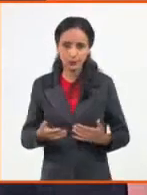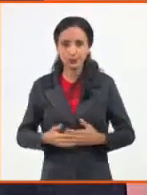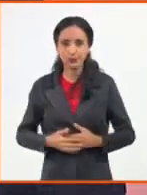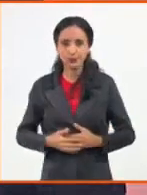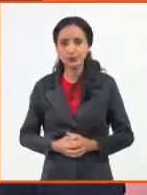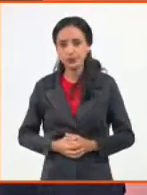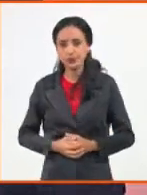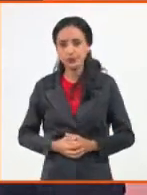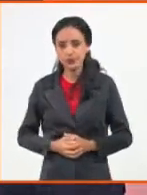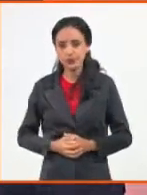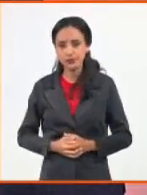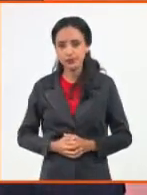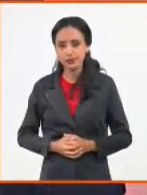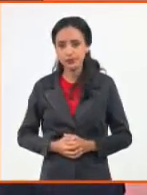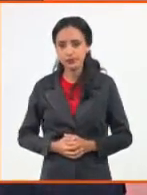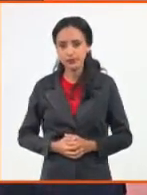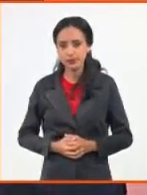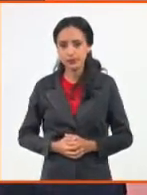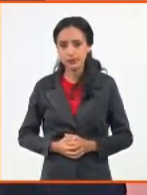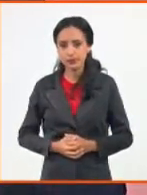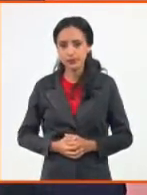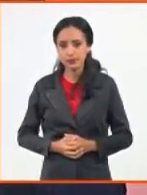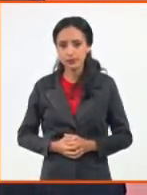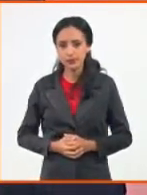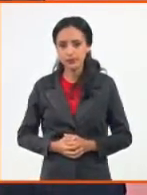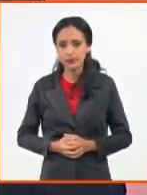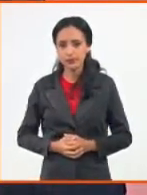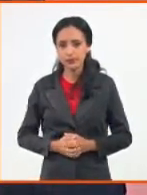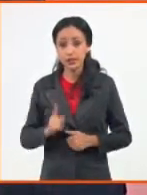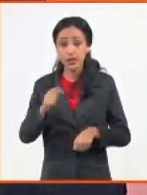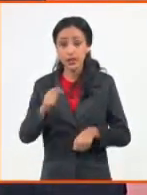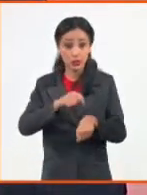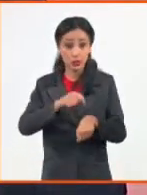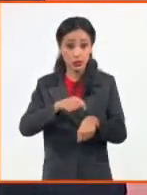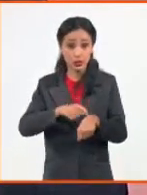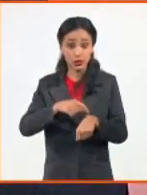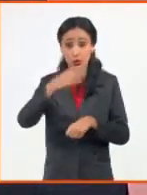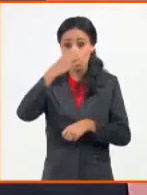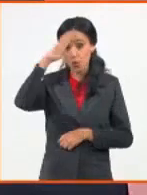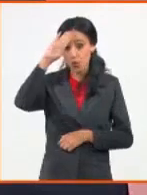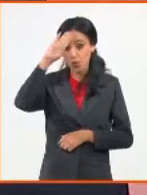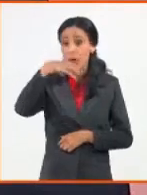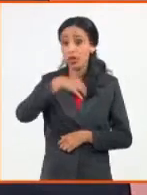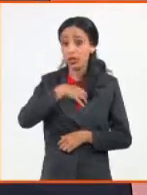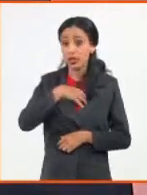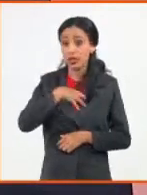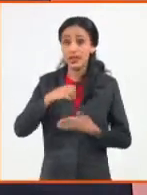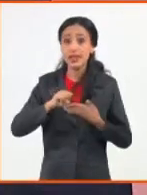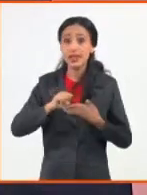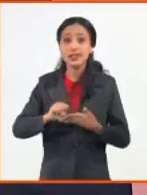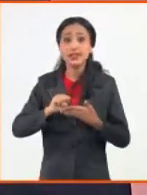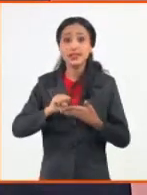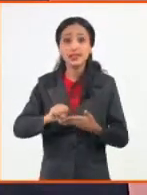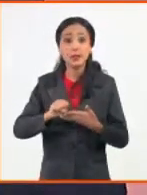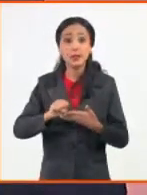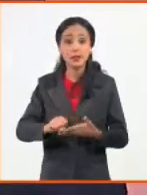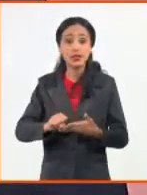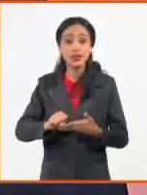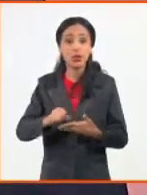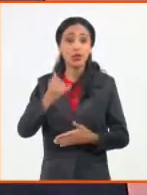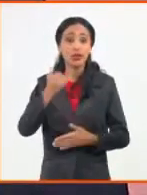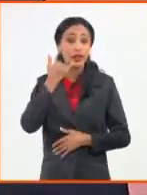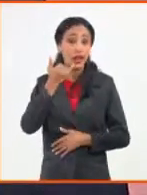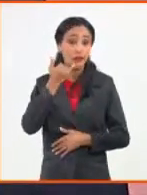en estos momentos ya el país tiene servicios de telefonía pública en todos los asentamientos poblacionales de más de